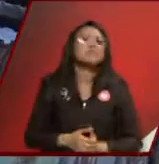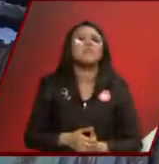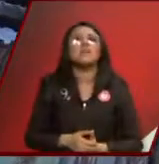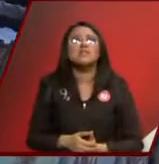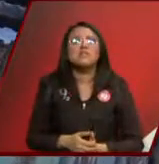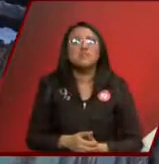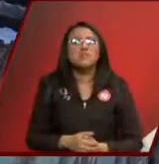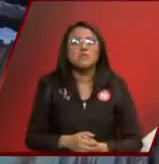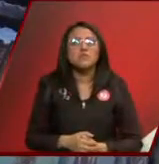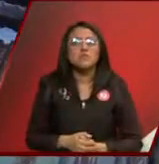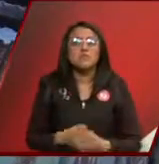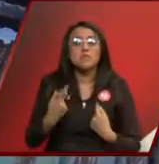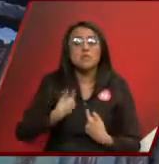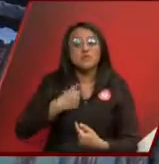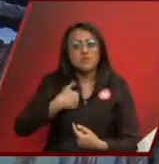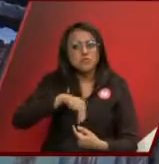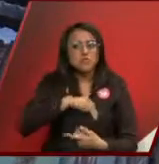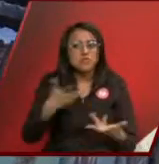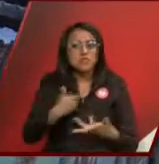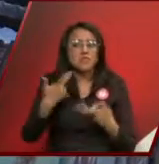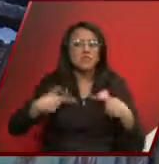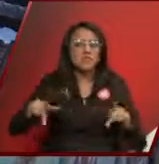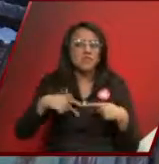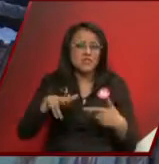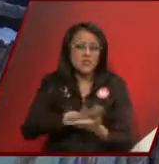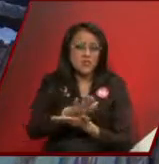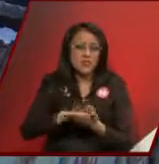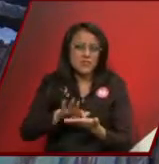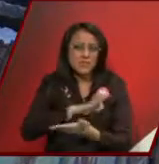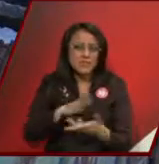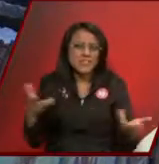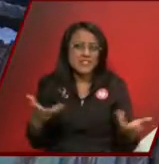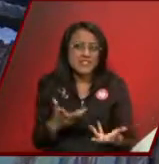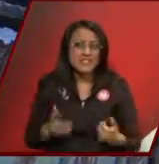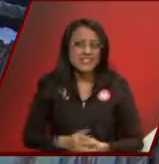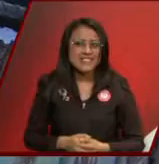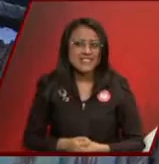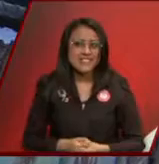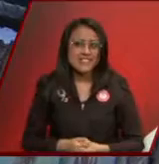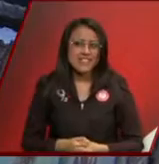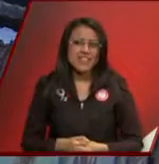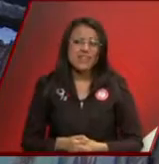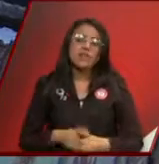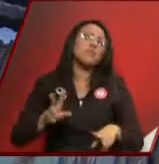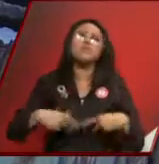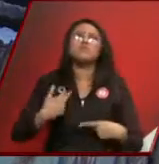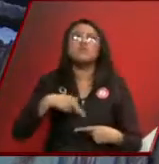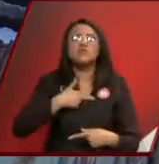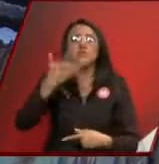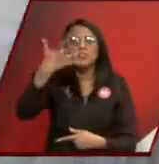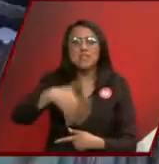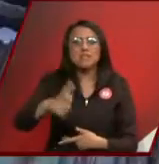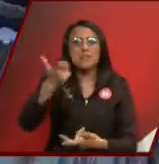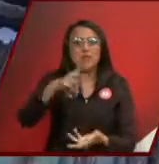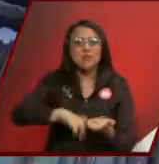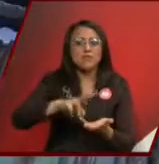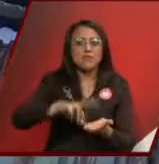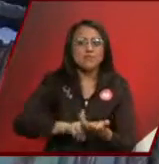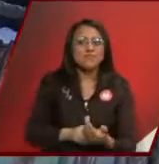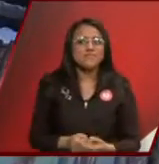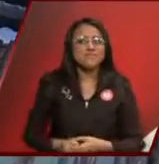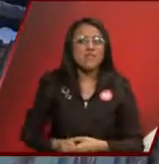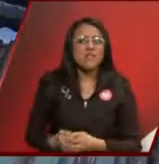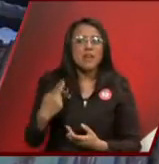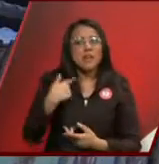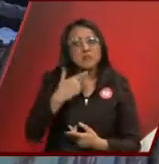Cuando y cuando no le chica, hasta porque ni más no tiene bolsa, no gujo, 10 pesos no mone, no tiene.